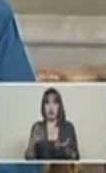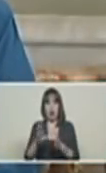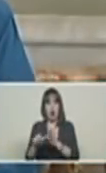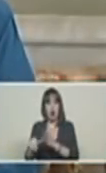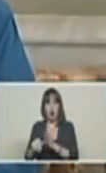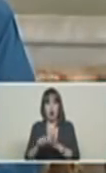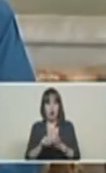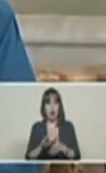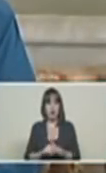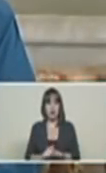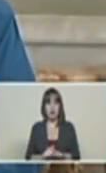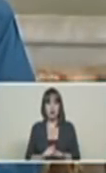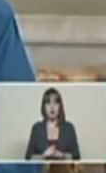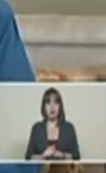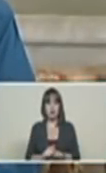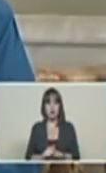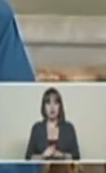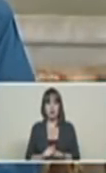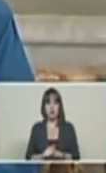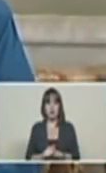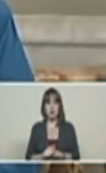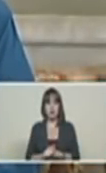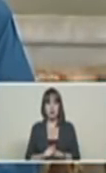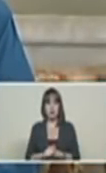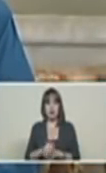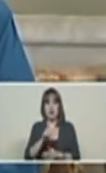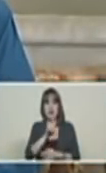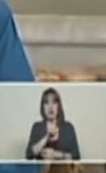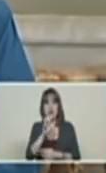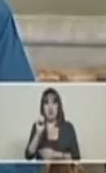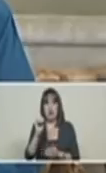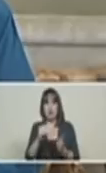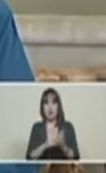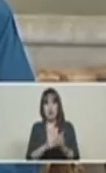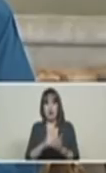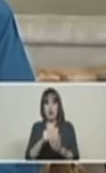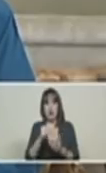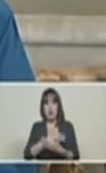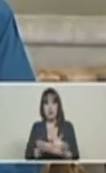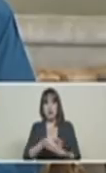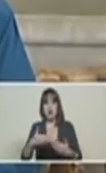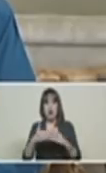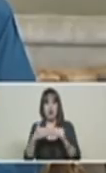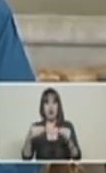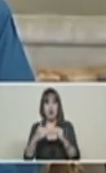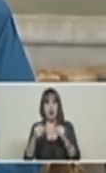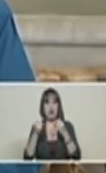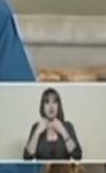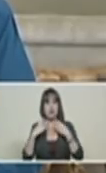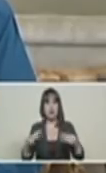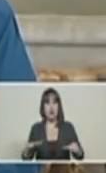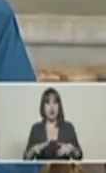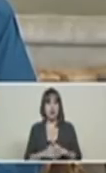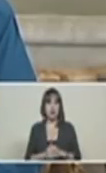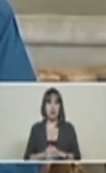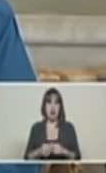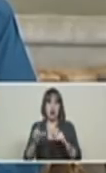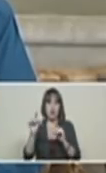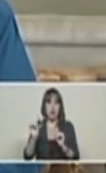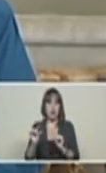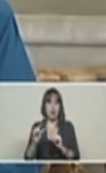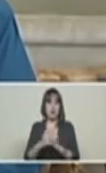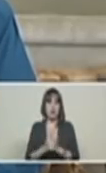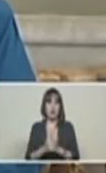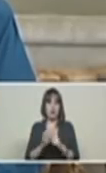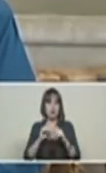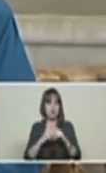Se calcula mínimo 10.000 millones de dólares que se pierden, mínimo, aunque hay